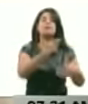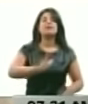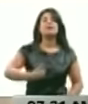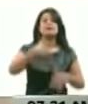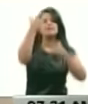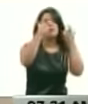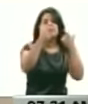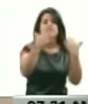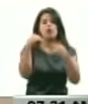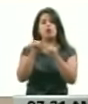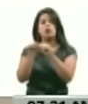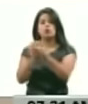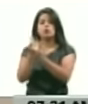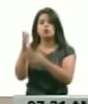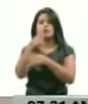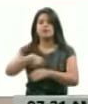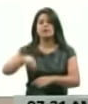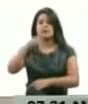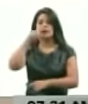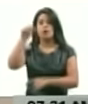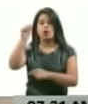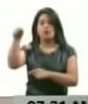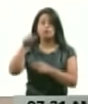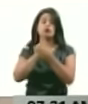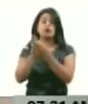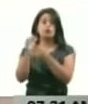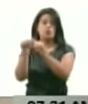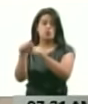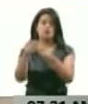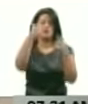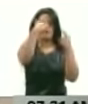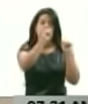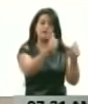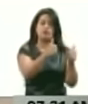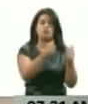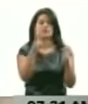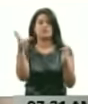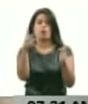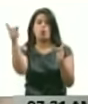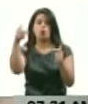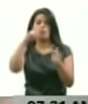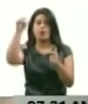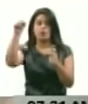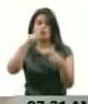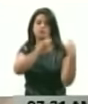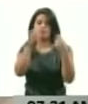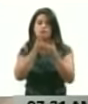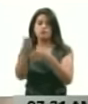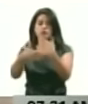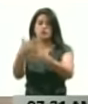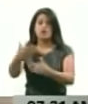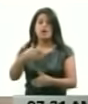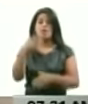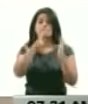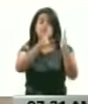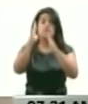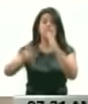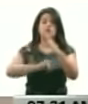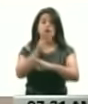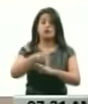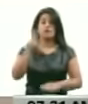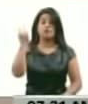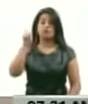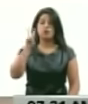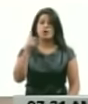Chávez y que ahora nuestro presidente Nicolás Maduro le ha dado continuidad, por supuesto que eso ha hecho que la Biblioteca Nacional de Venezuela deje de ser